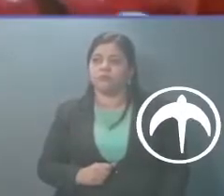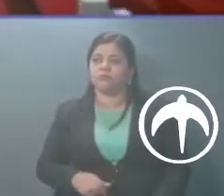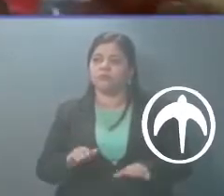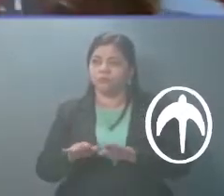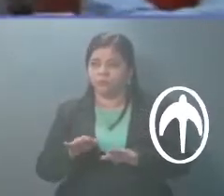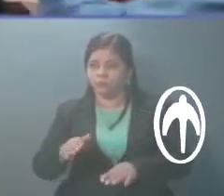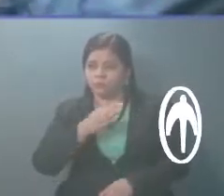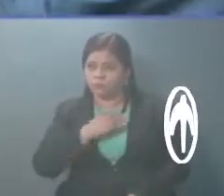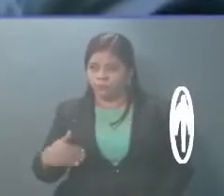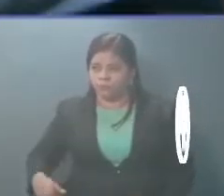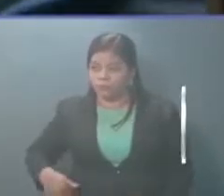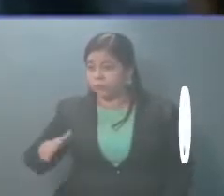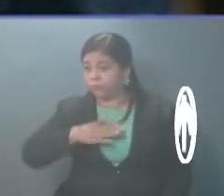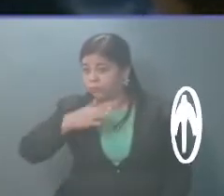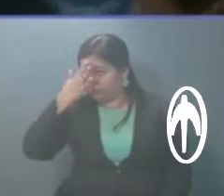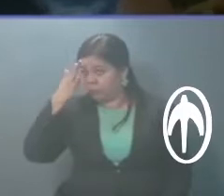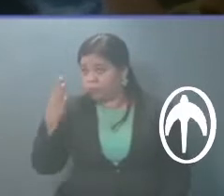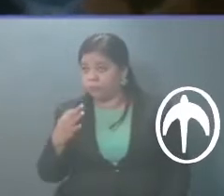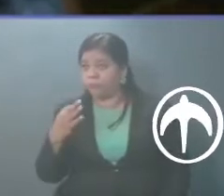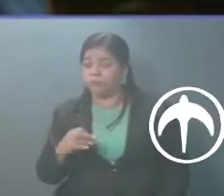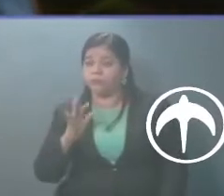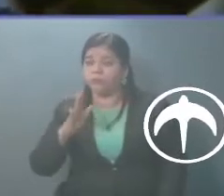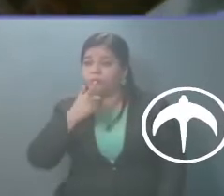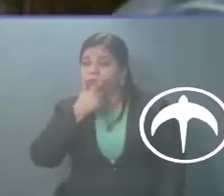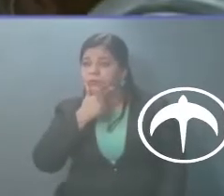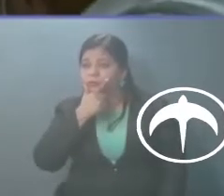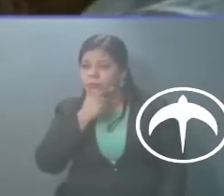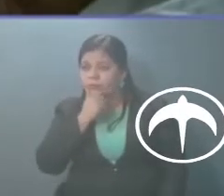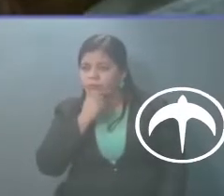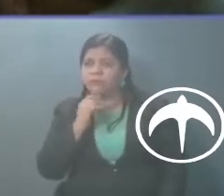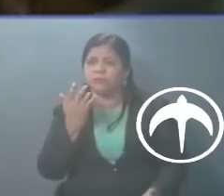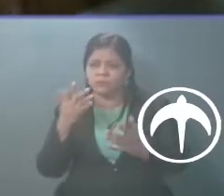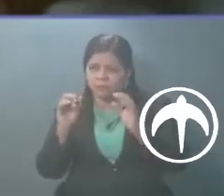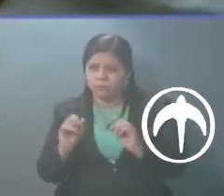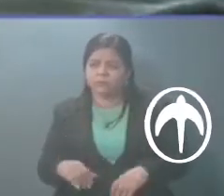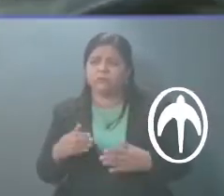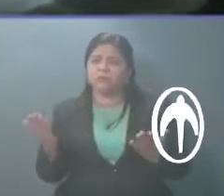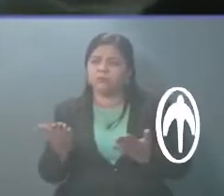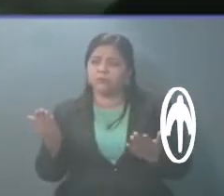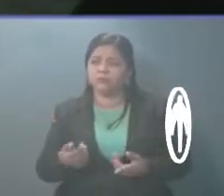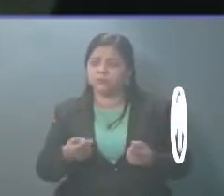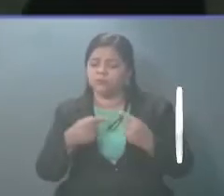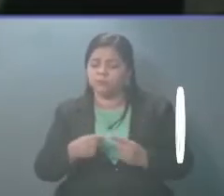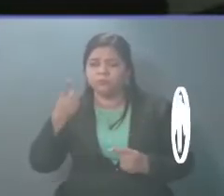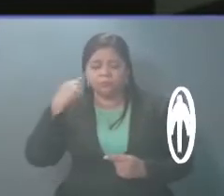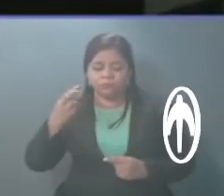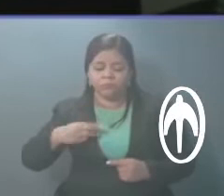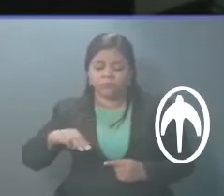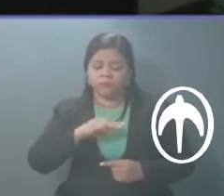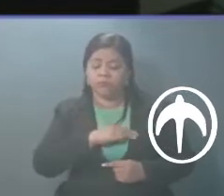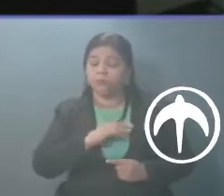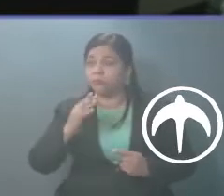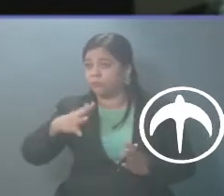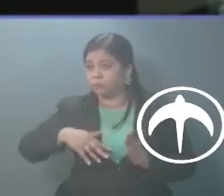Gracias, presidente. Yo creo que todas esas preguntas y cuestionamientos que se hacen lo pueden hacer cuando venga el ministro. Lo importante